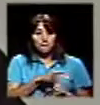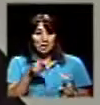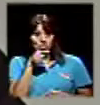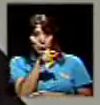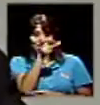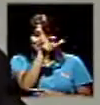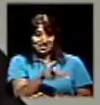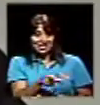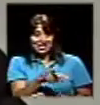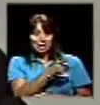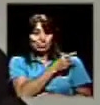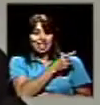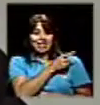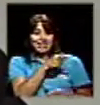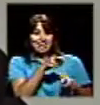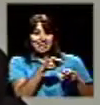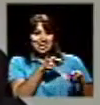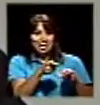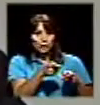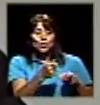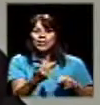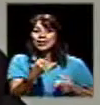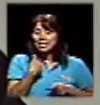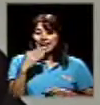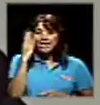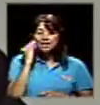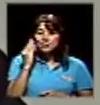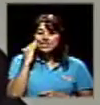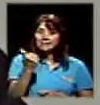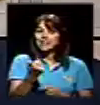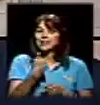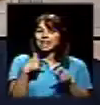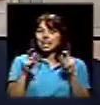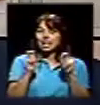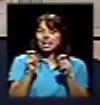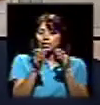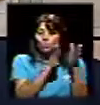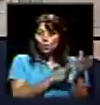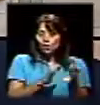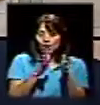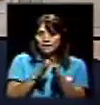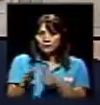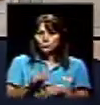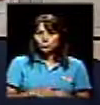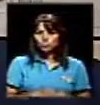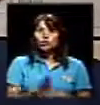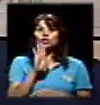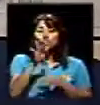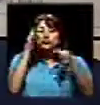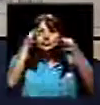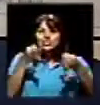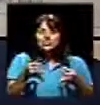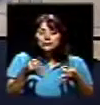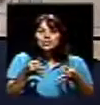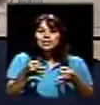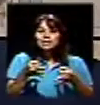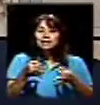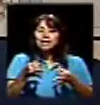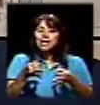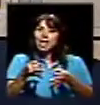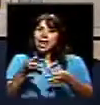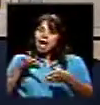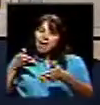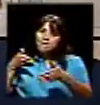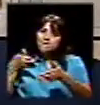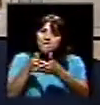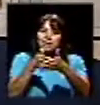experiencia determinada, tiene una formación determinada. Las decisiones que toma afectan qué es lo que se